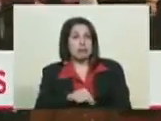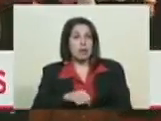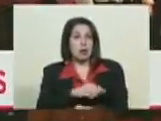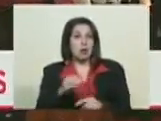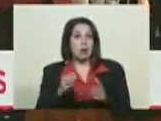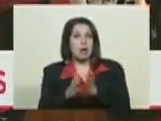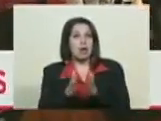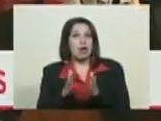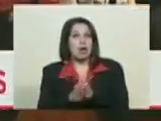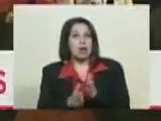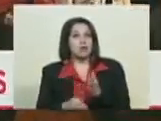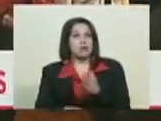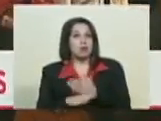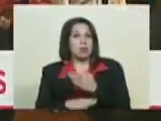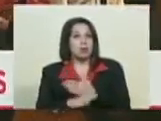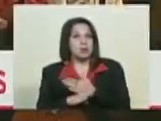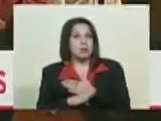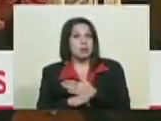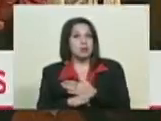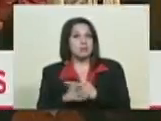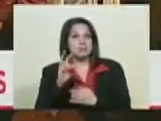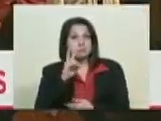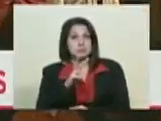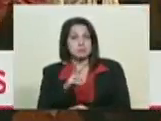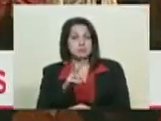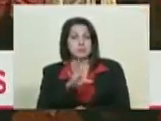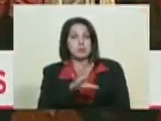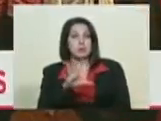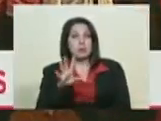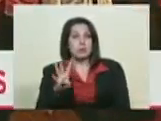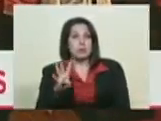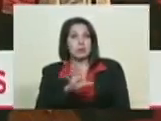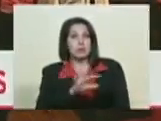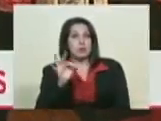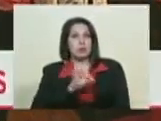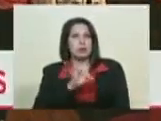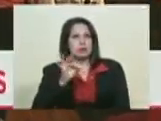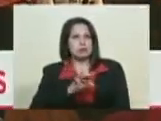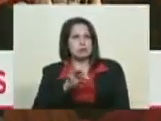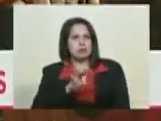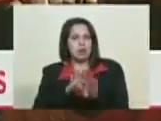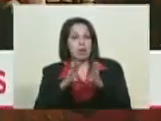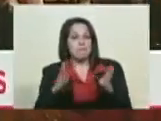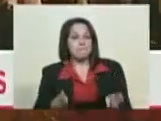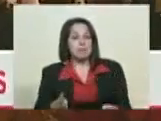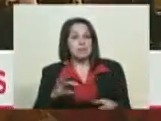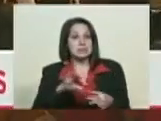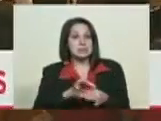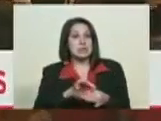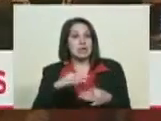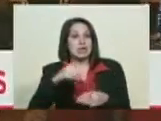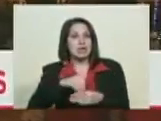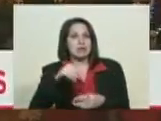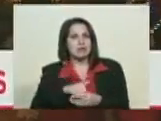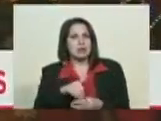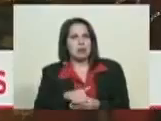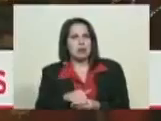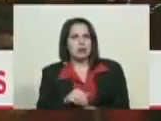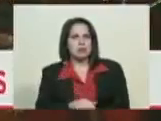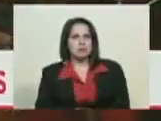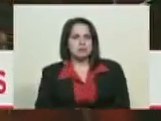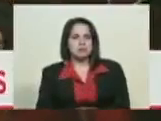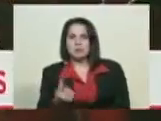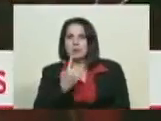la auditoría en caliente del 54% de las mesas electorales. Eso